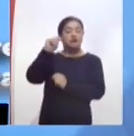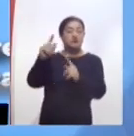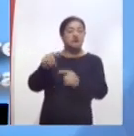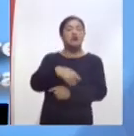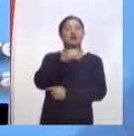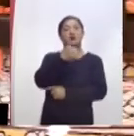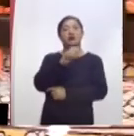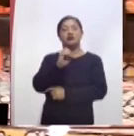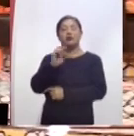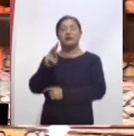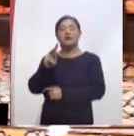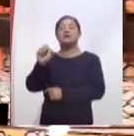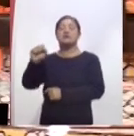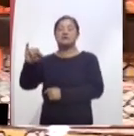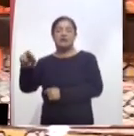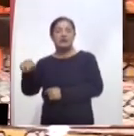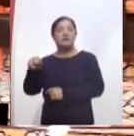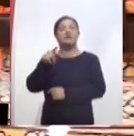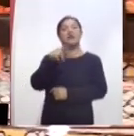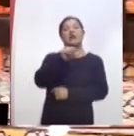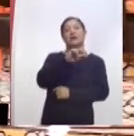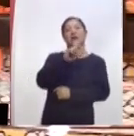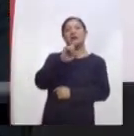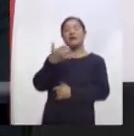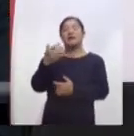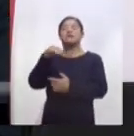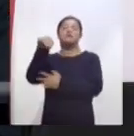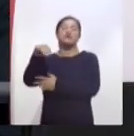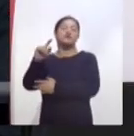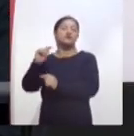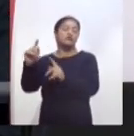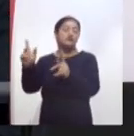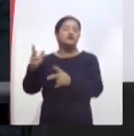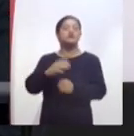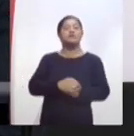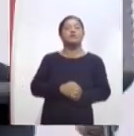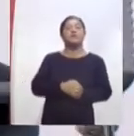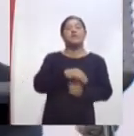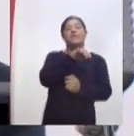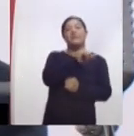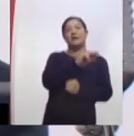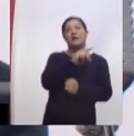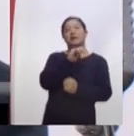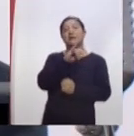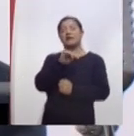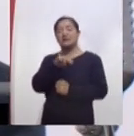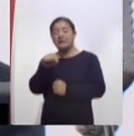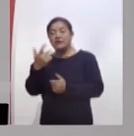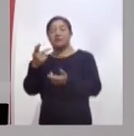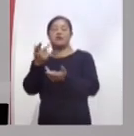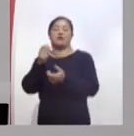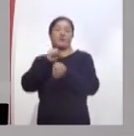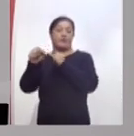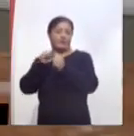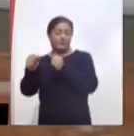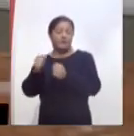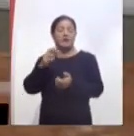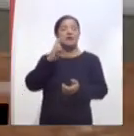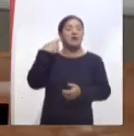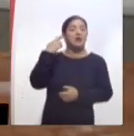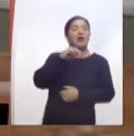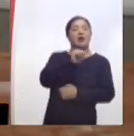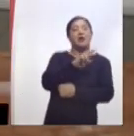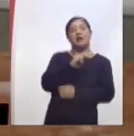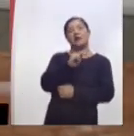Giovanna Moreno de Síntesis, Alex Gómez de Monitor Tlaxcala, Martín Rodríguez de martinrodríguezhernández.com y Arturo Tecuatl